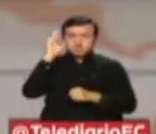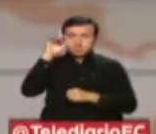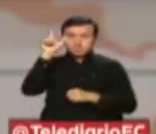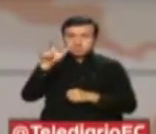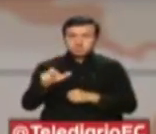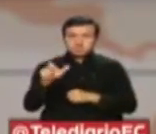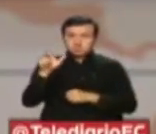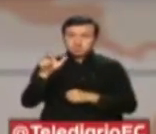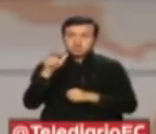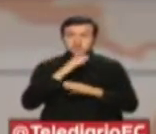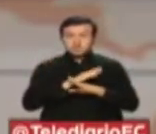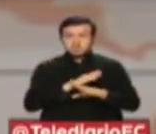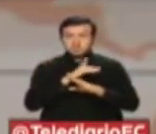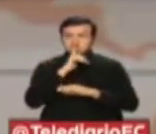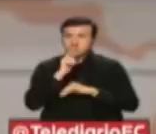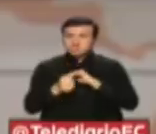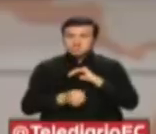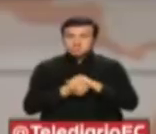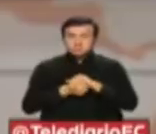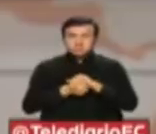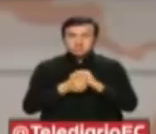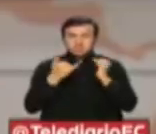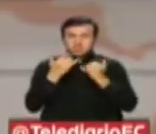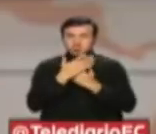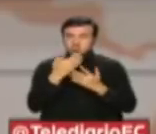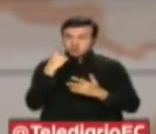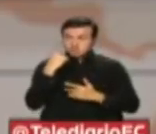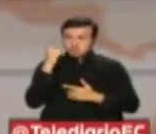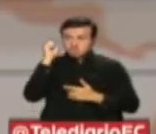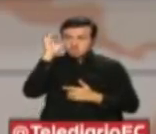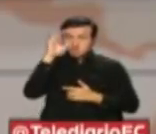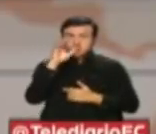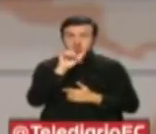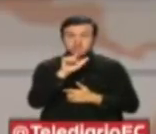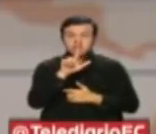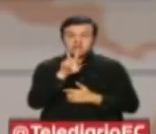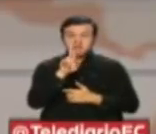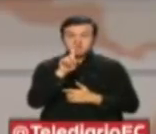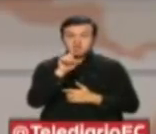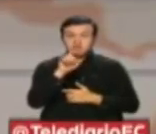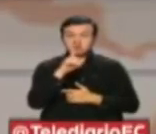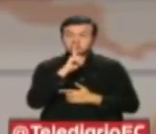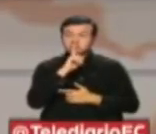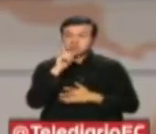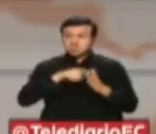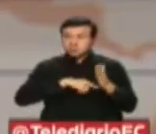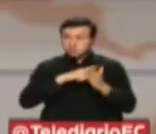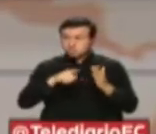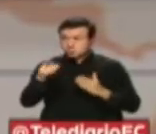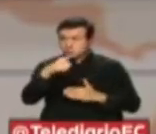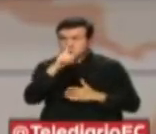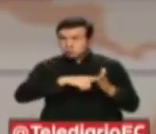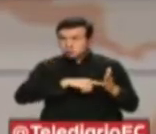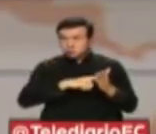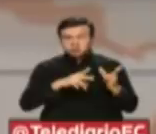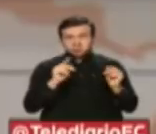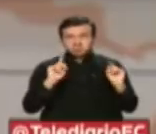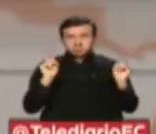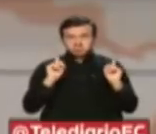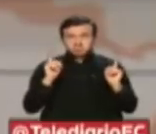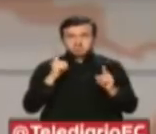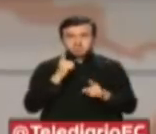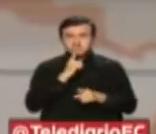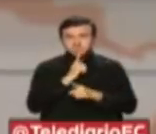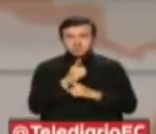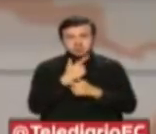una persona que se está defendiendo clandestinamente hoy usted ha pasado el vídeo y alvarado sin que nadie le prohíba nada eso es vivir